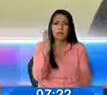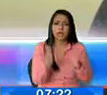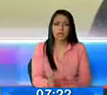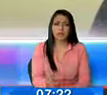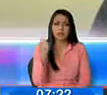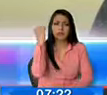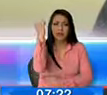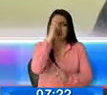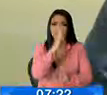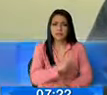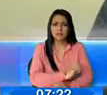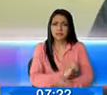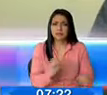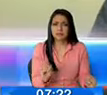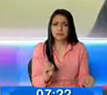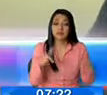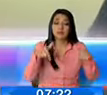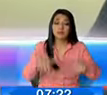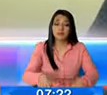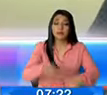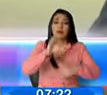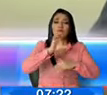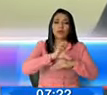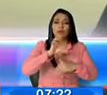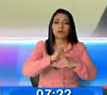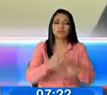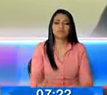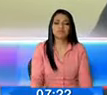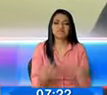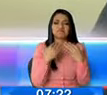obvio de que en el país estamos en una